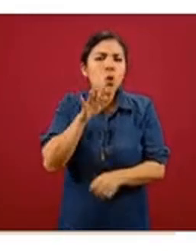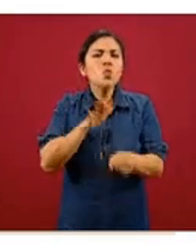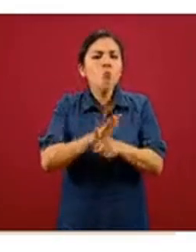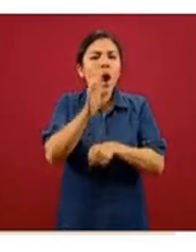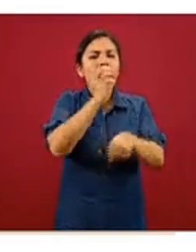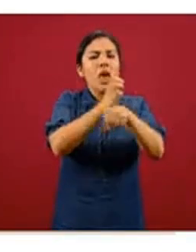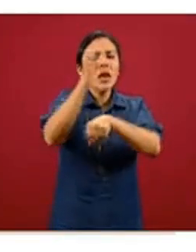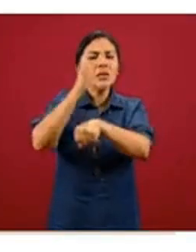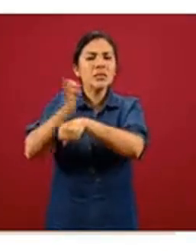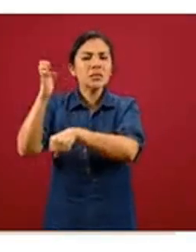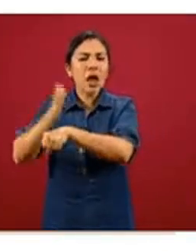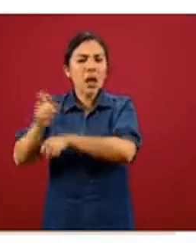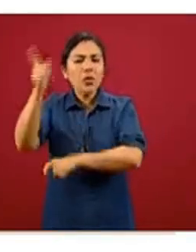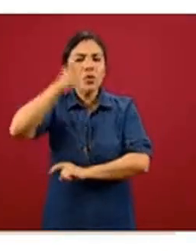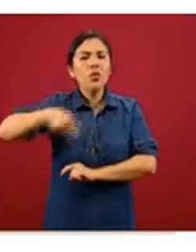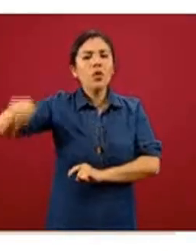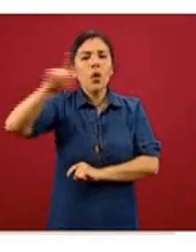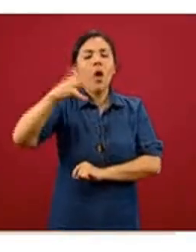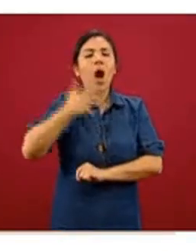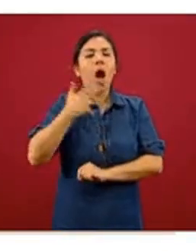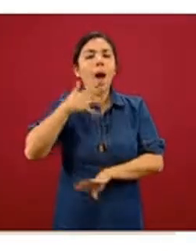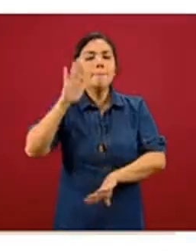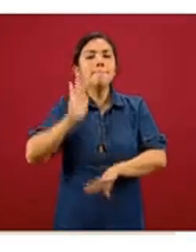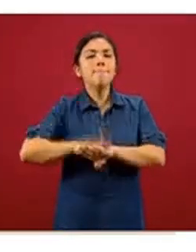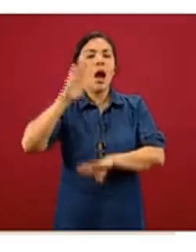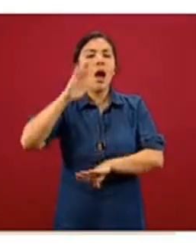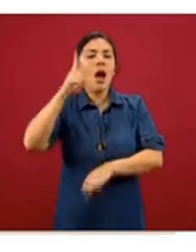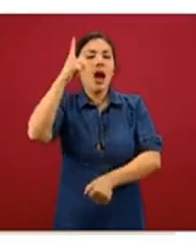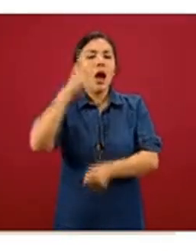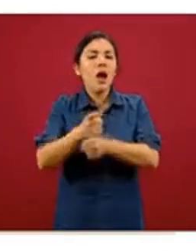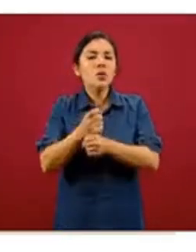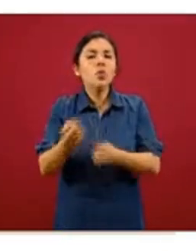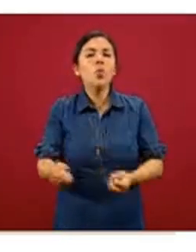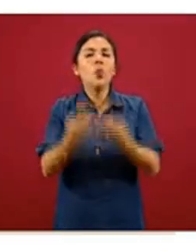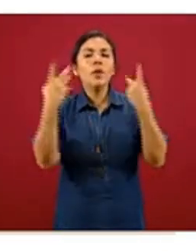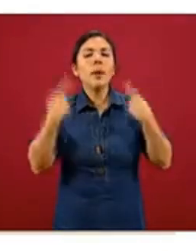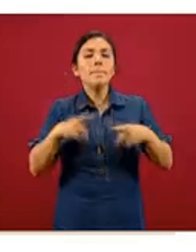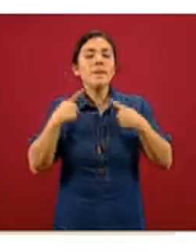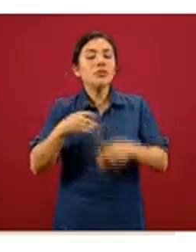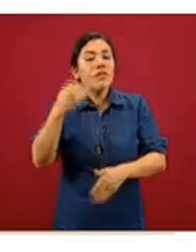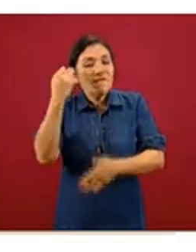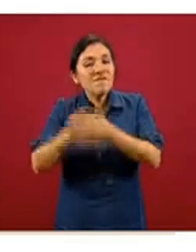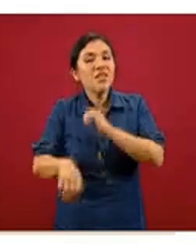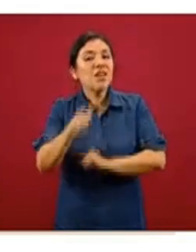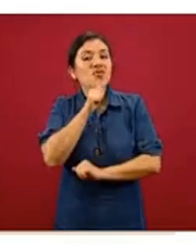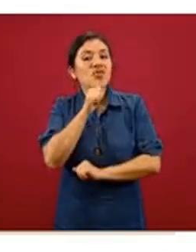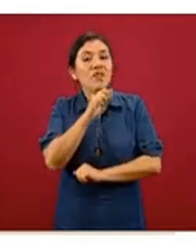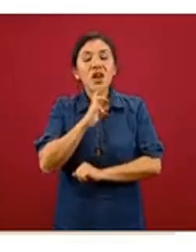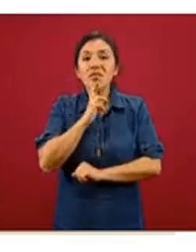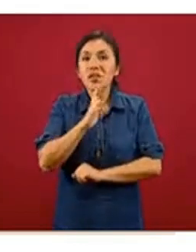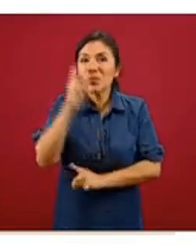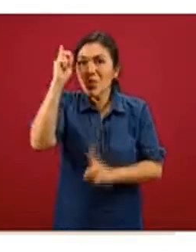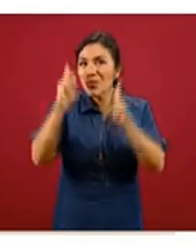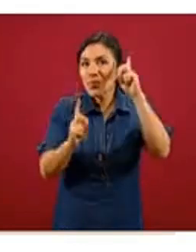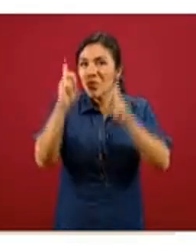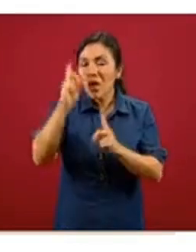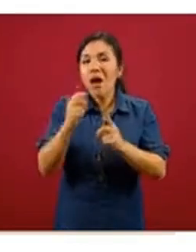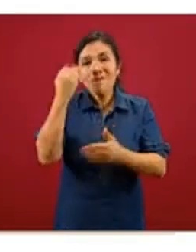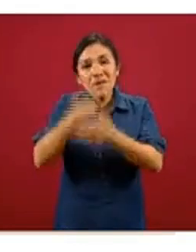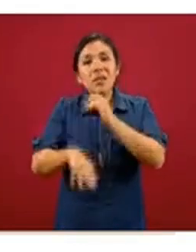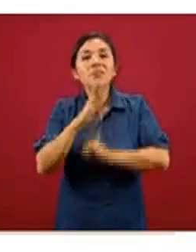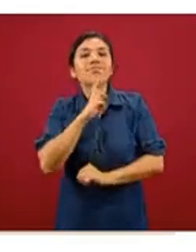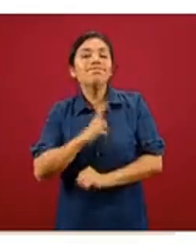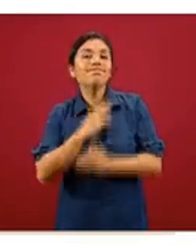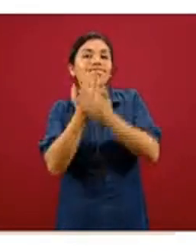las entidades federativas que concentran la mayor cantidad de casos aún sospechosos y que por lo tanto están